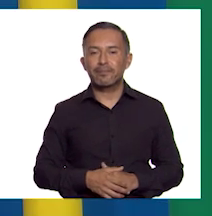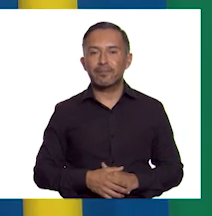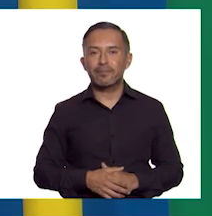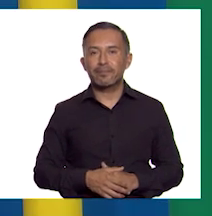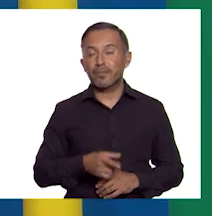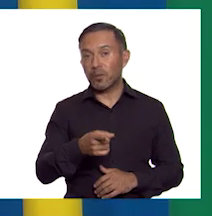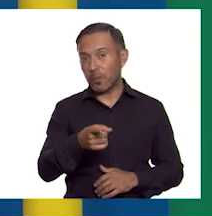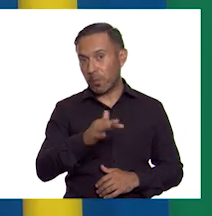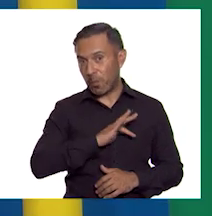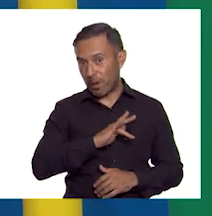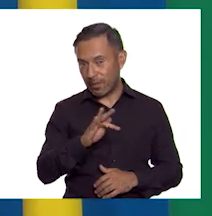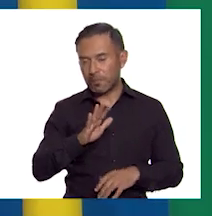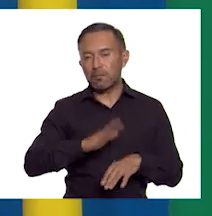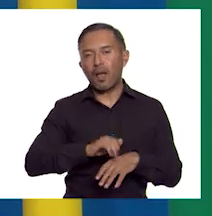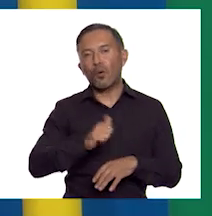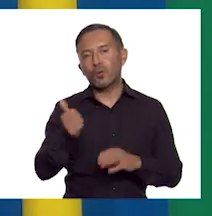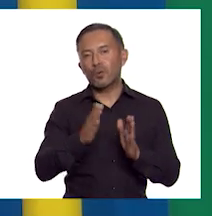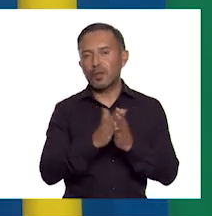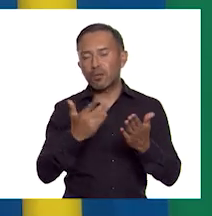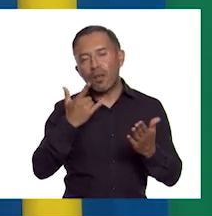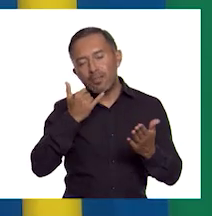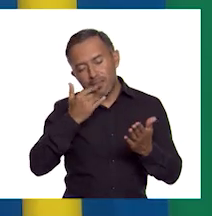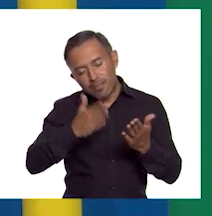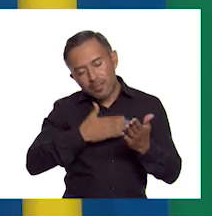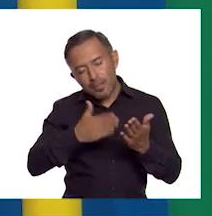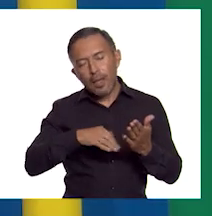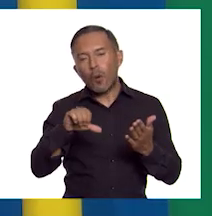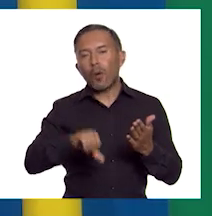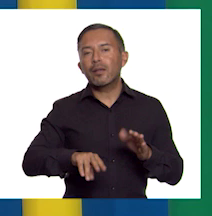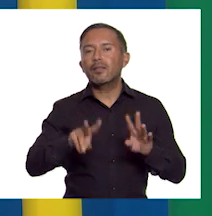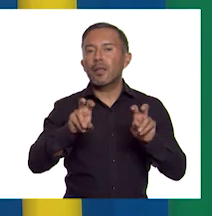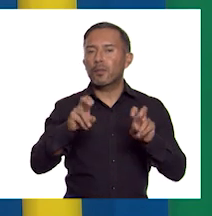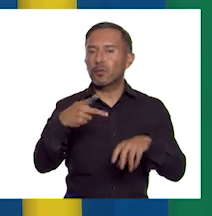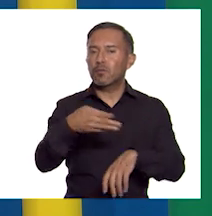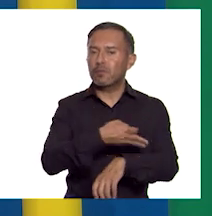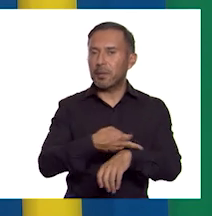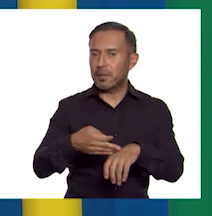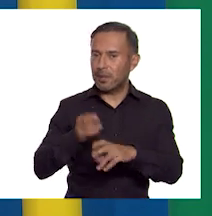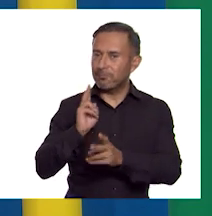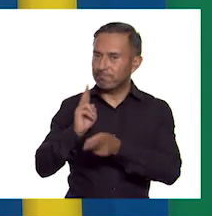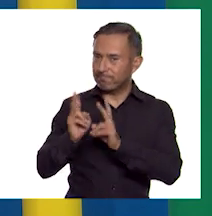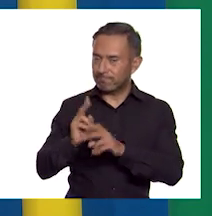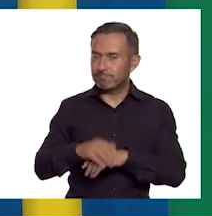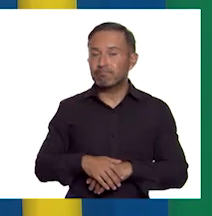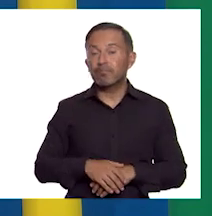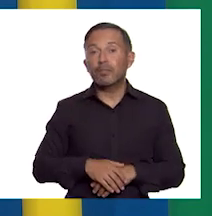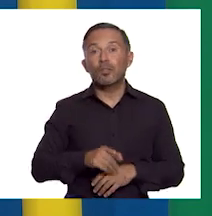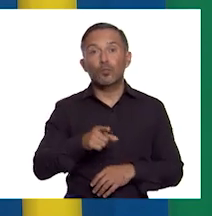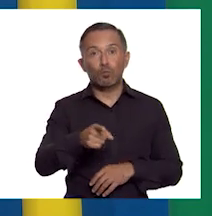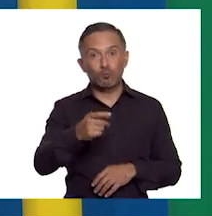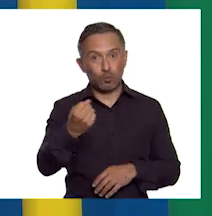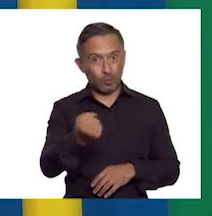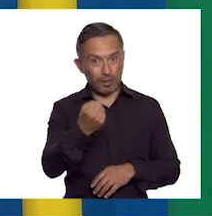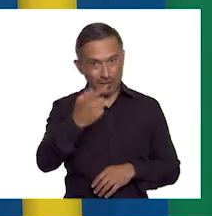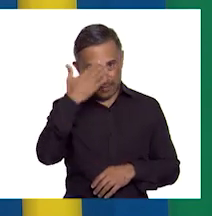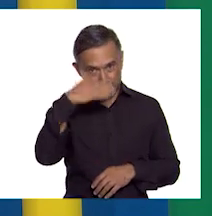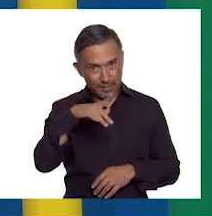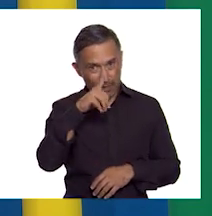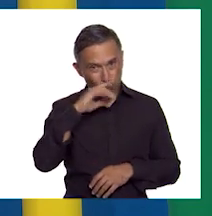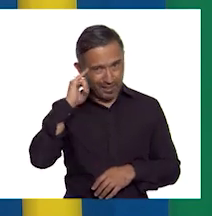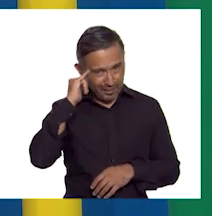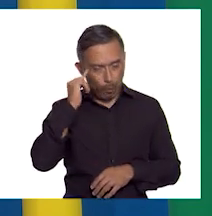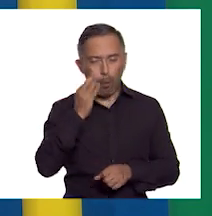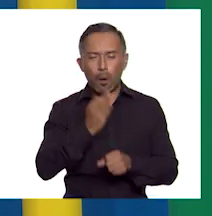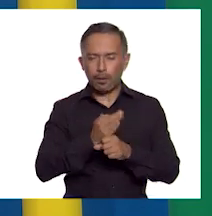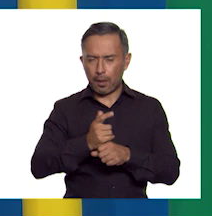Si te es posible, consulta otros libros y comenta el tema de hoy con tu familia. Si tienes la fortuna de hablar una lengua indígena, aprovecha también